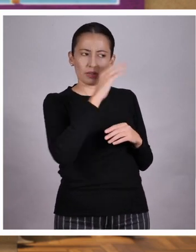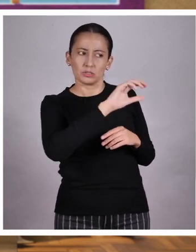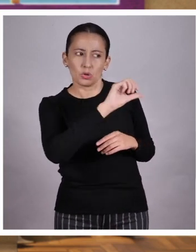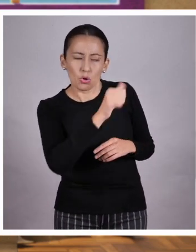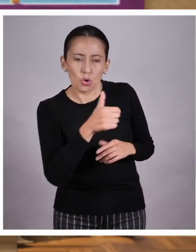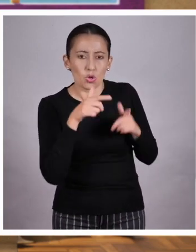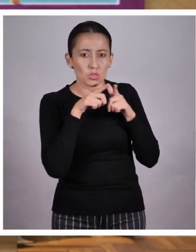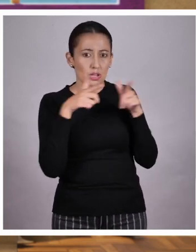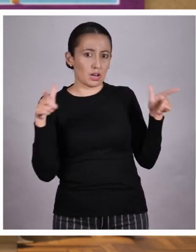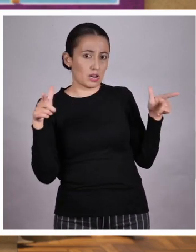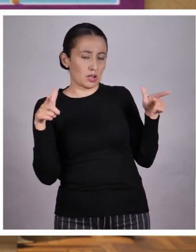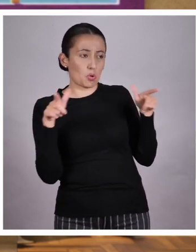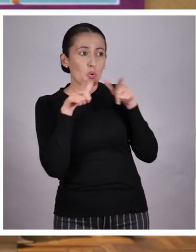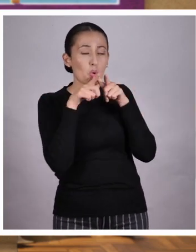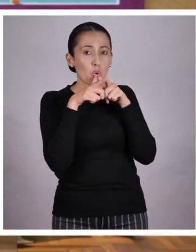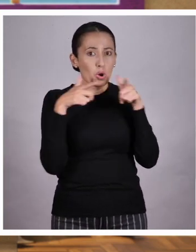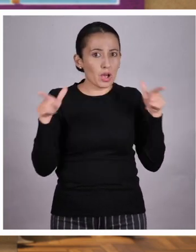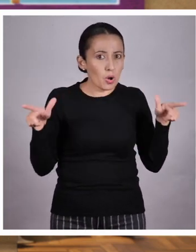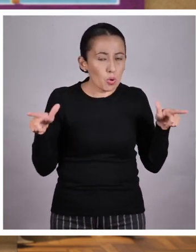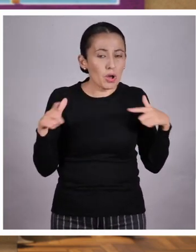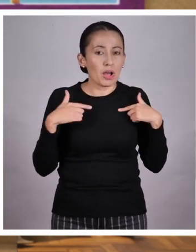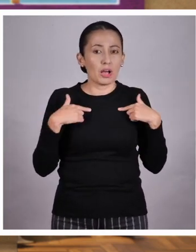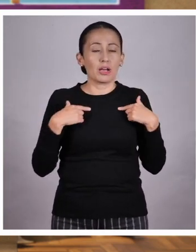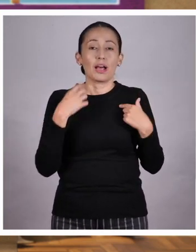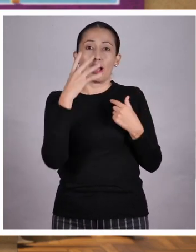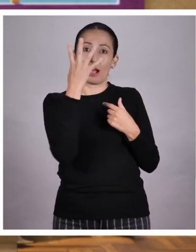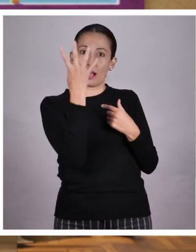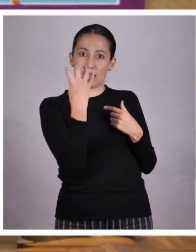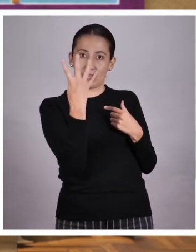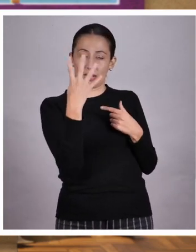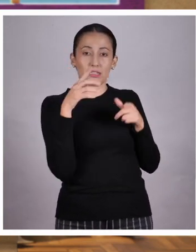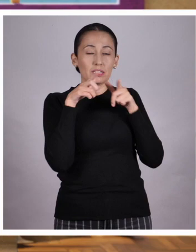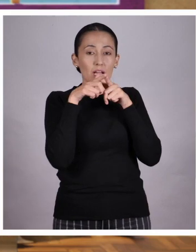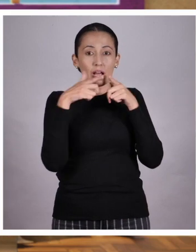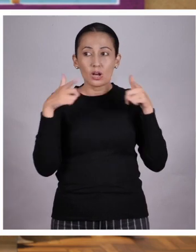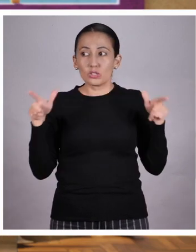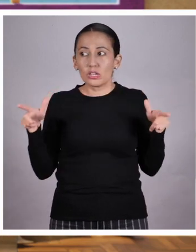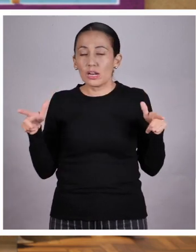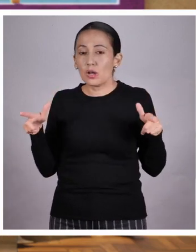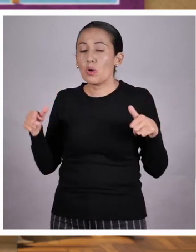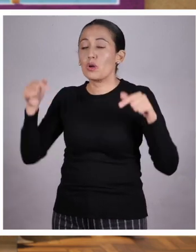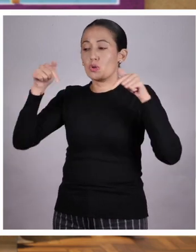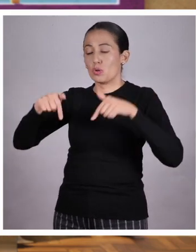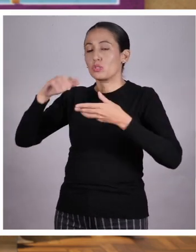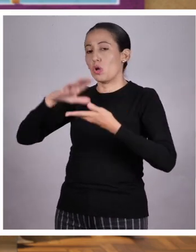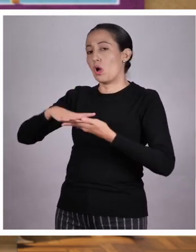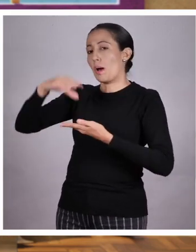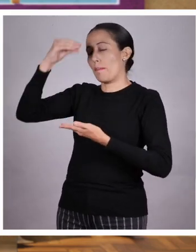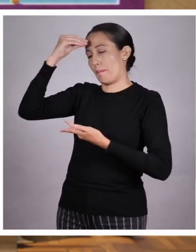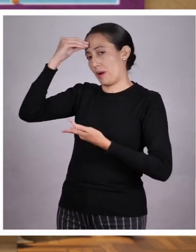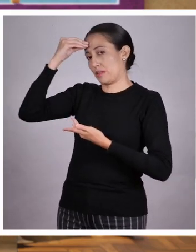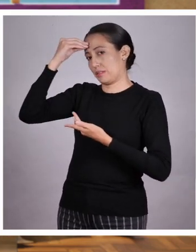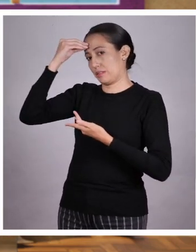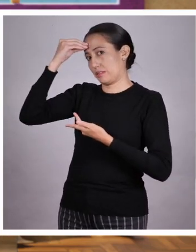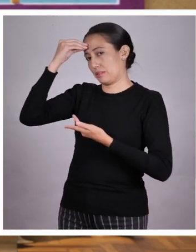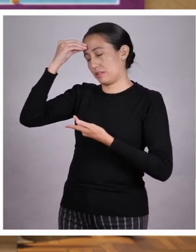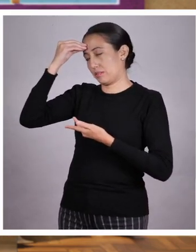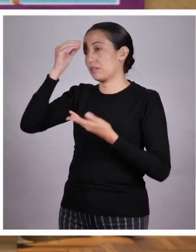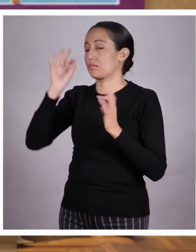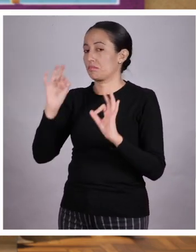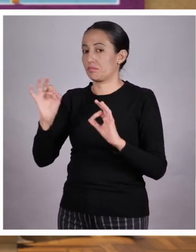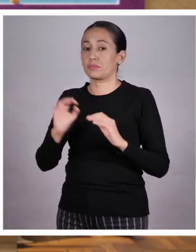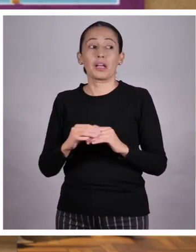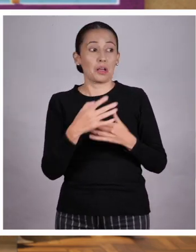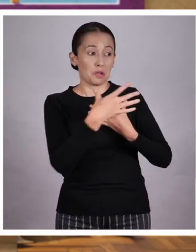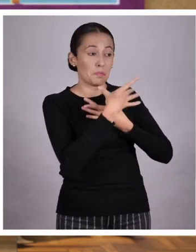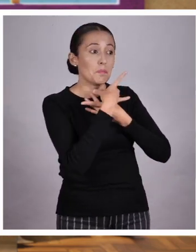otras lenguas ancestrales? Sí, exacto. Existen 14 lenguas ancestrales y yo estoy justamente aprendiendo una de ellas. ¡Wow! Se